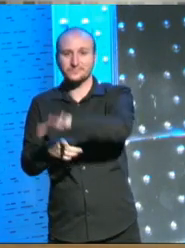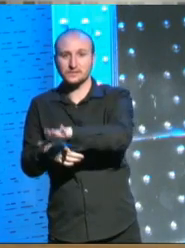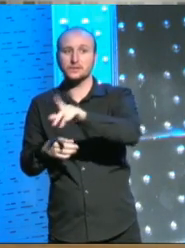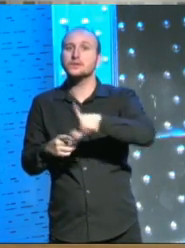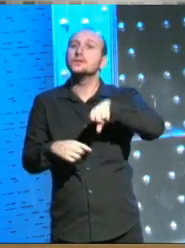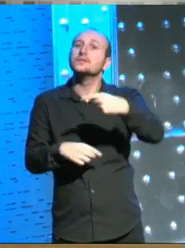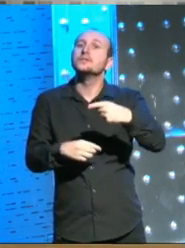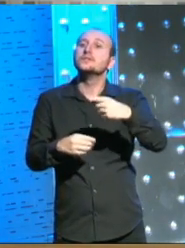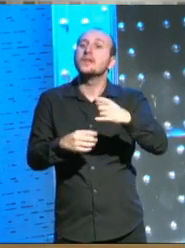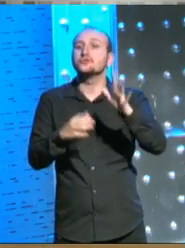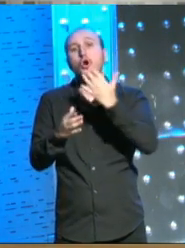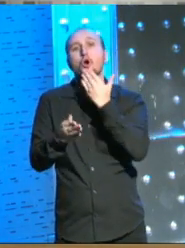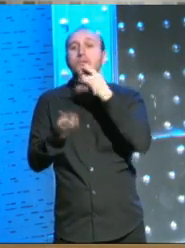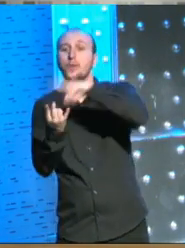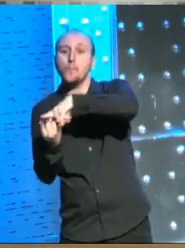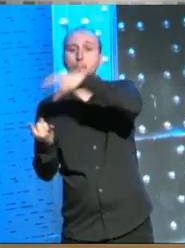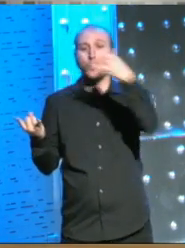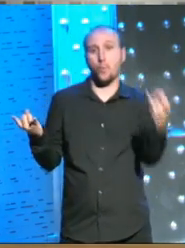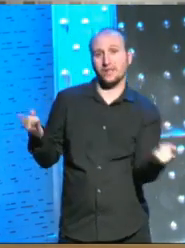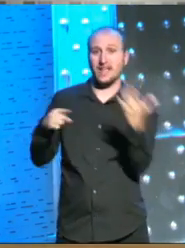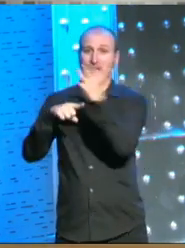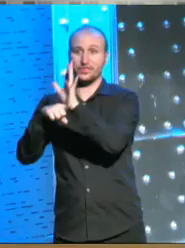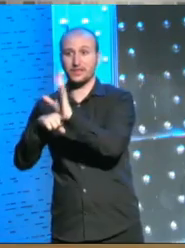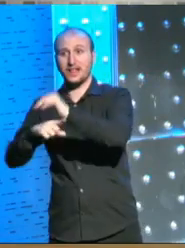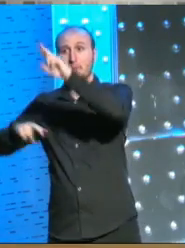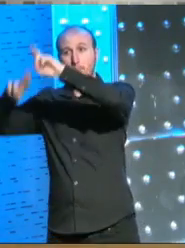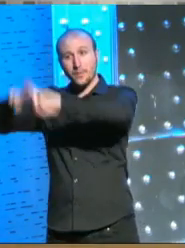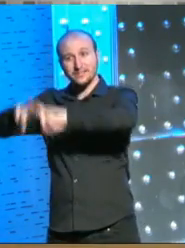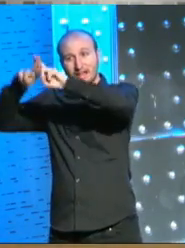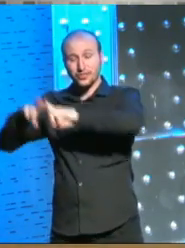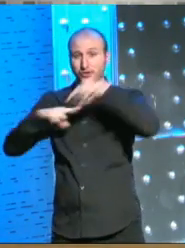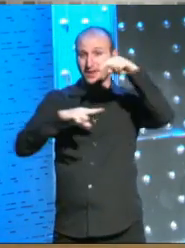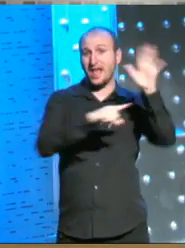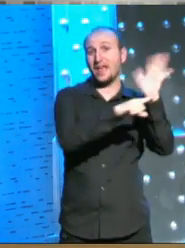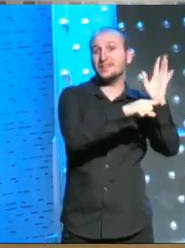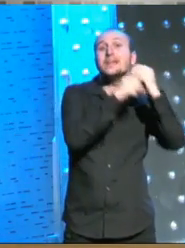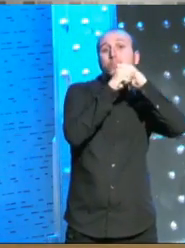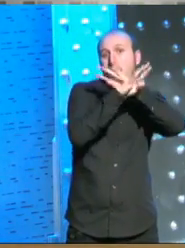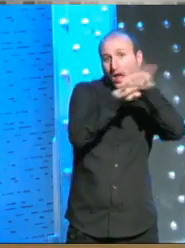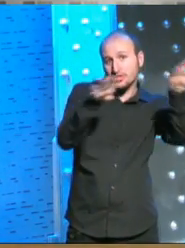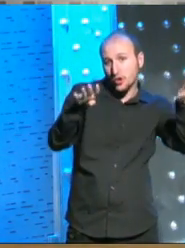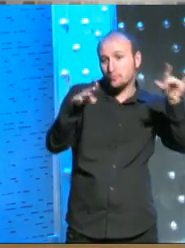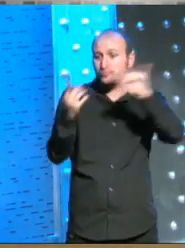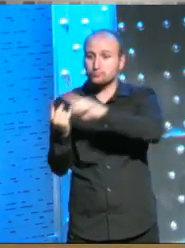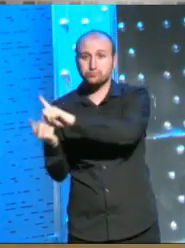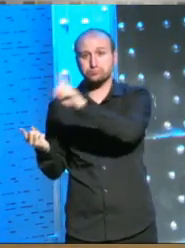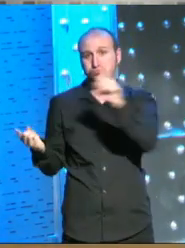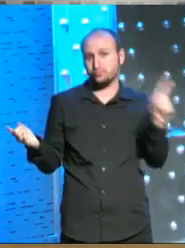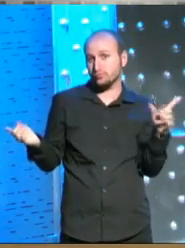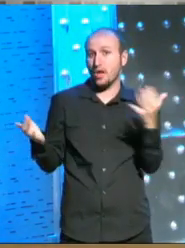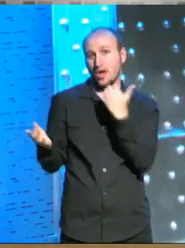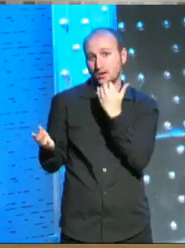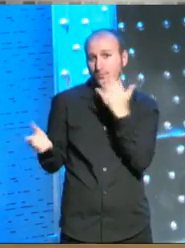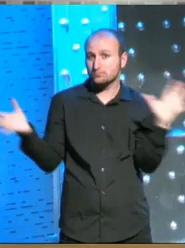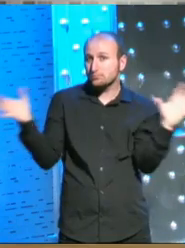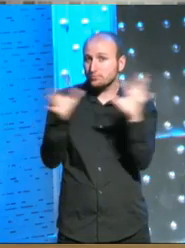Panevé fue un puente entre el cine de investigación, que venía de Comandón, y el cine de divulgación. Pues sus películas se veían mucho,